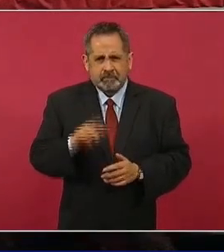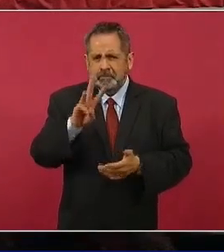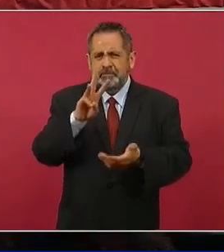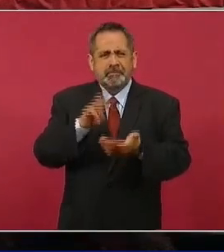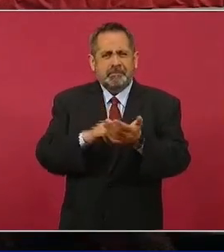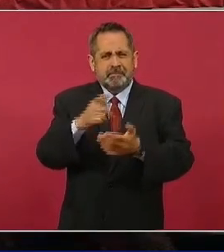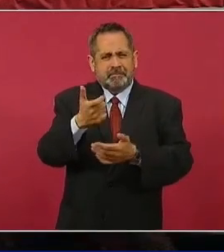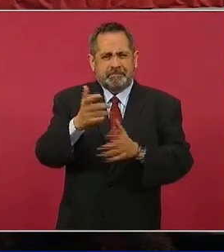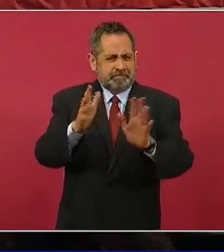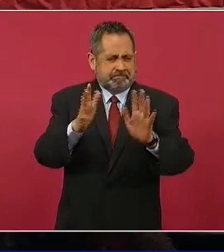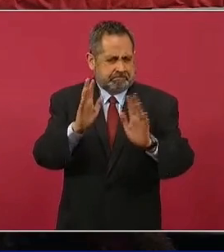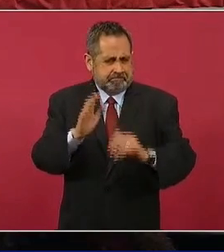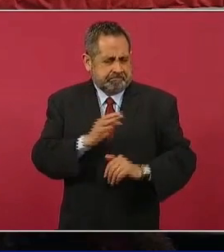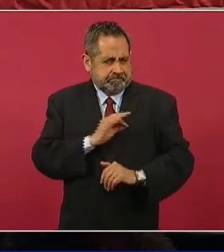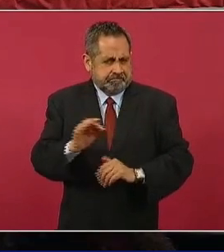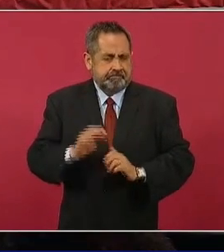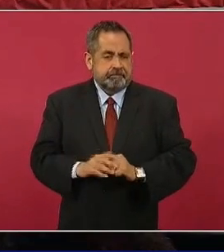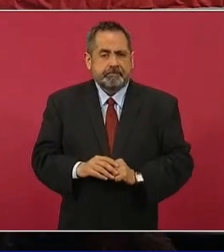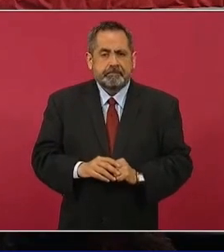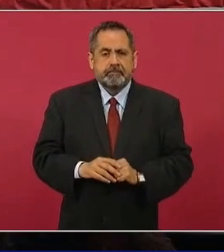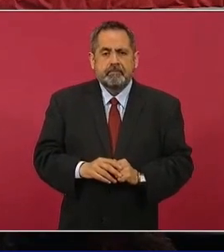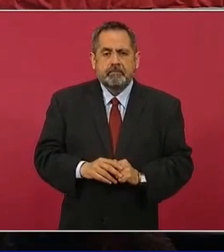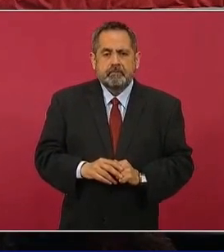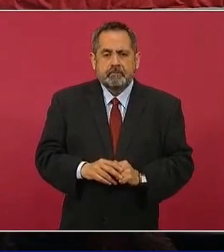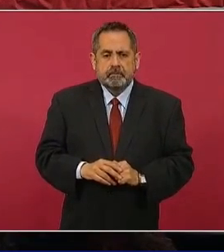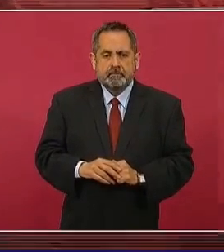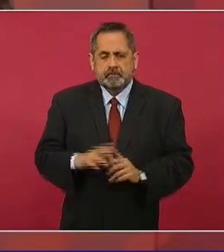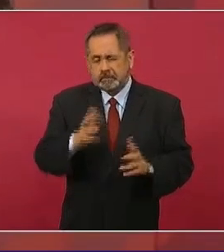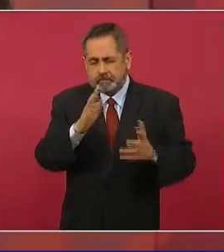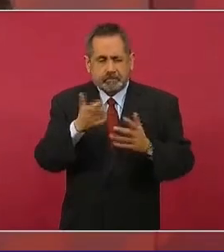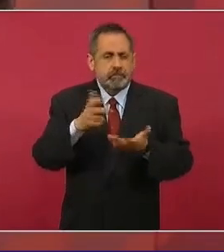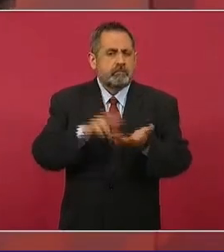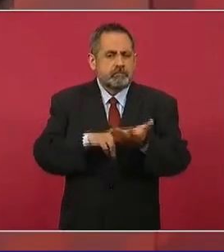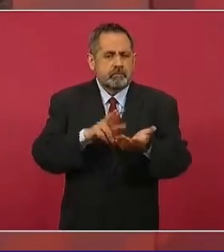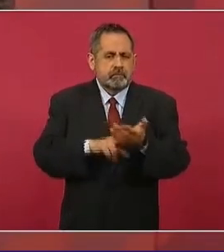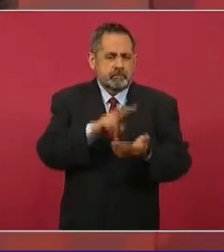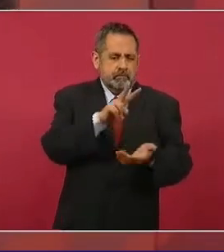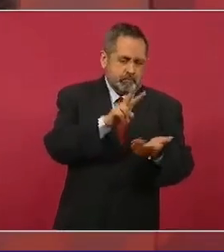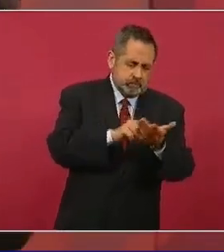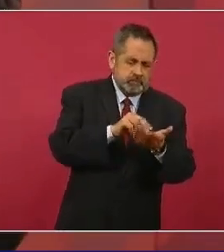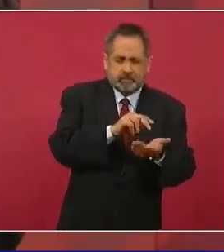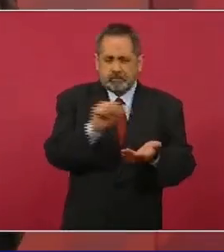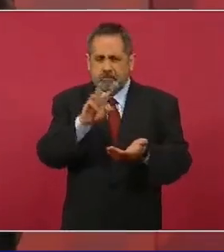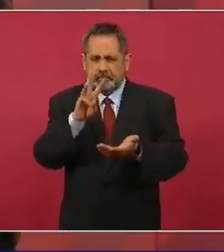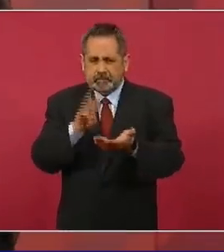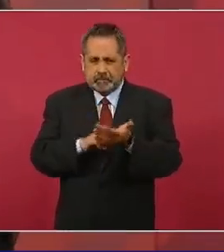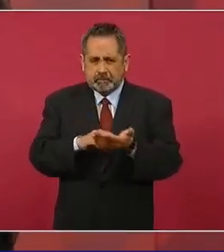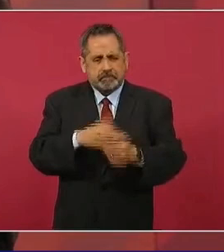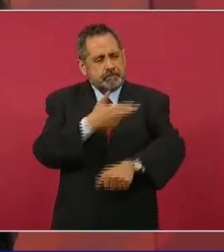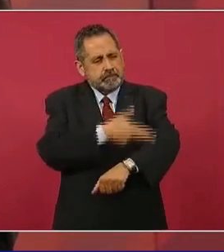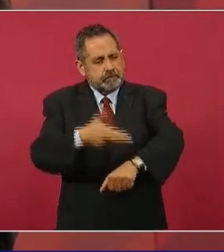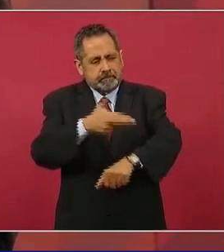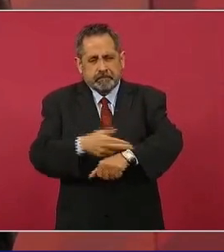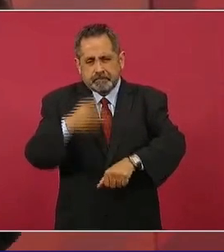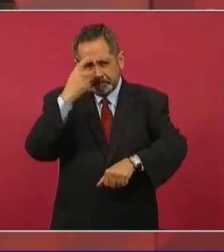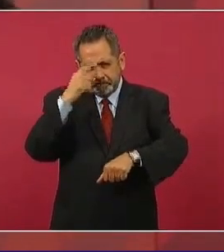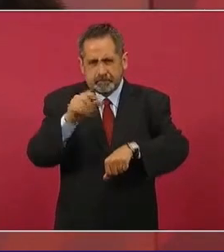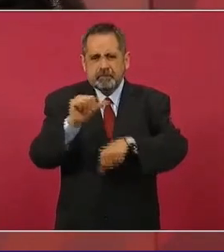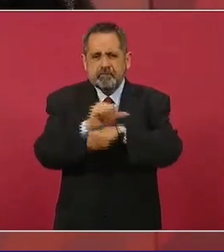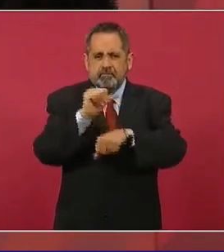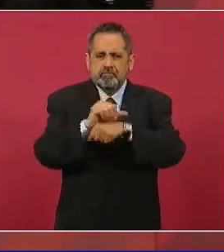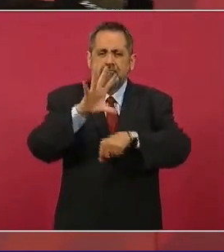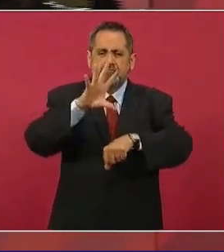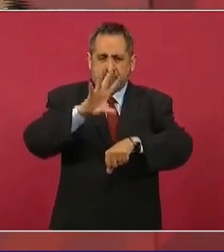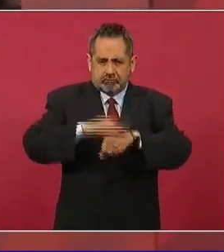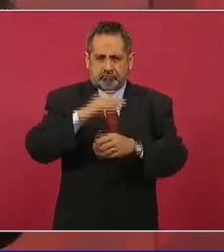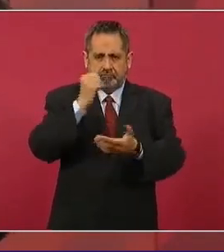3,000 pesos, es lo que tiene que costar, de 2 a 3,000 pesos la regularización, según se